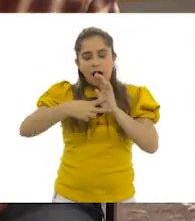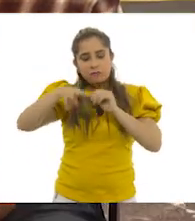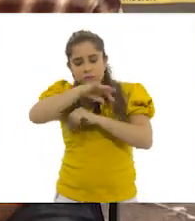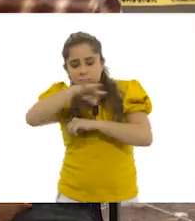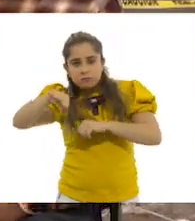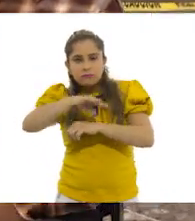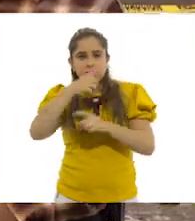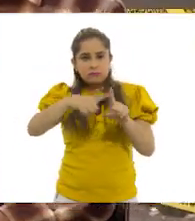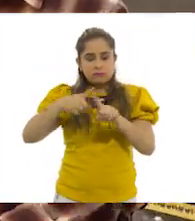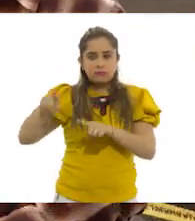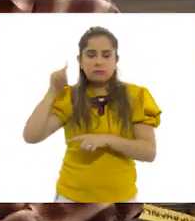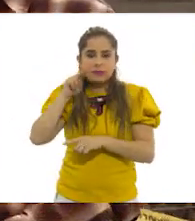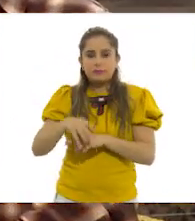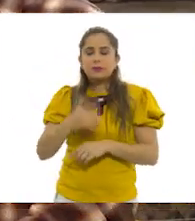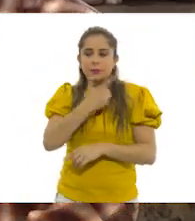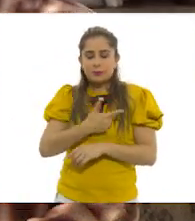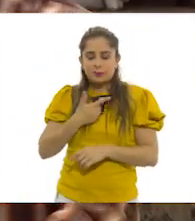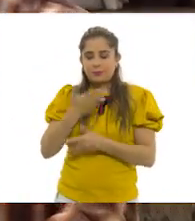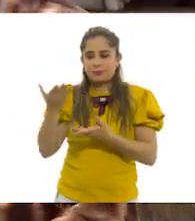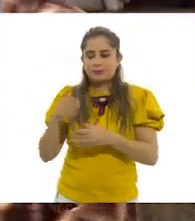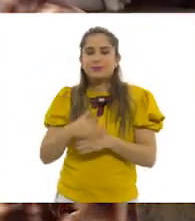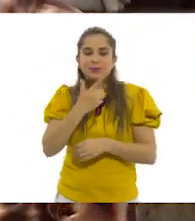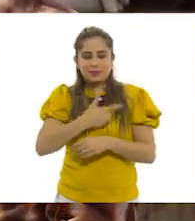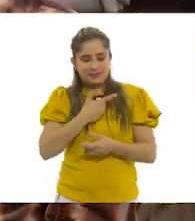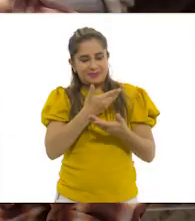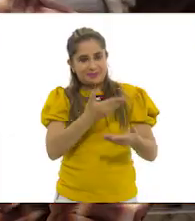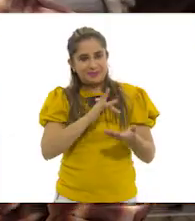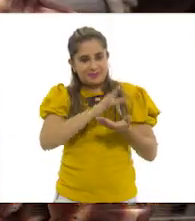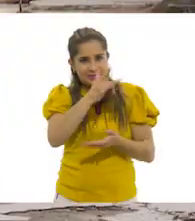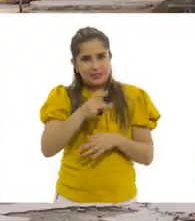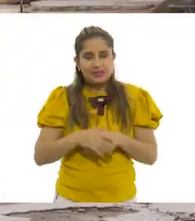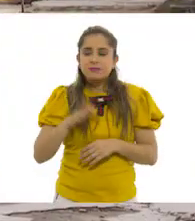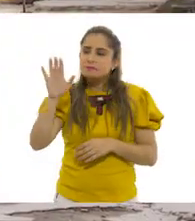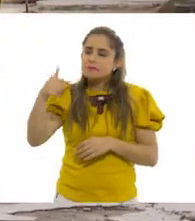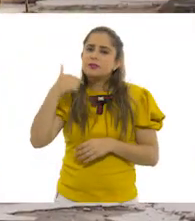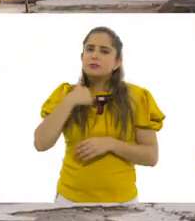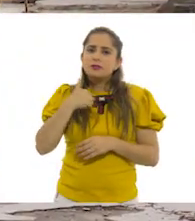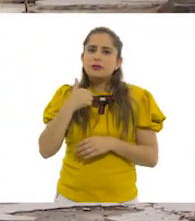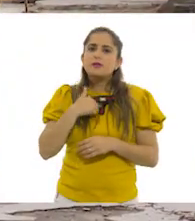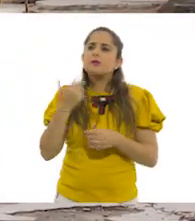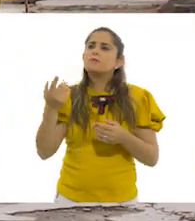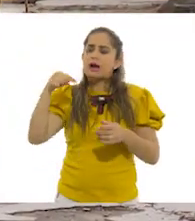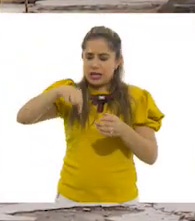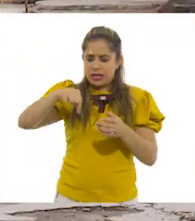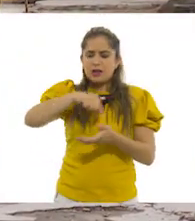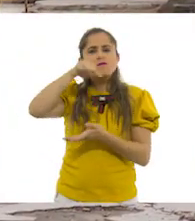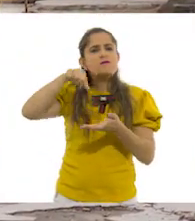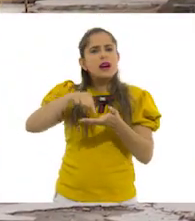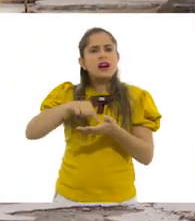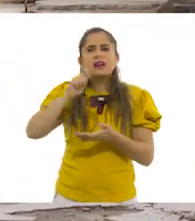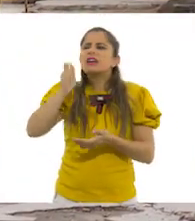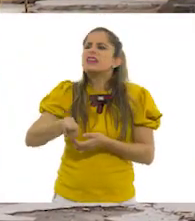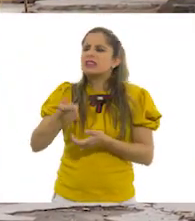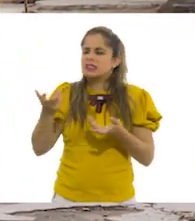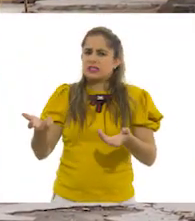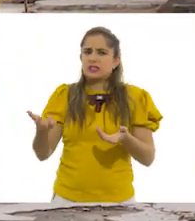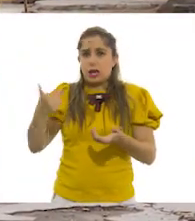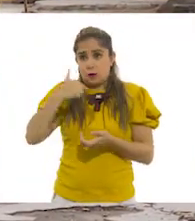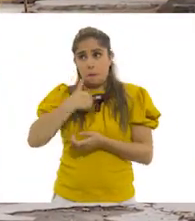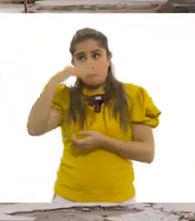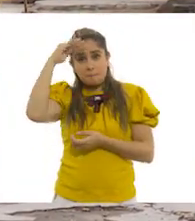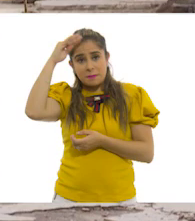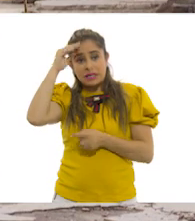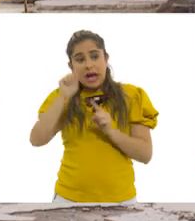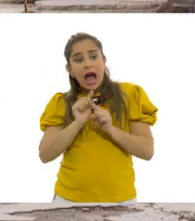gusto, Raúl, que nos recibas. A ver, te diría dónde estamos, que si... Yo pensé que era